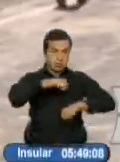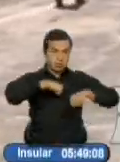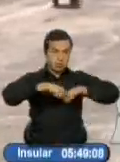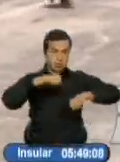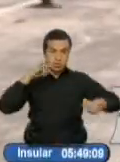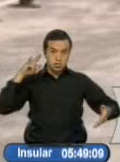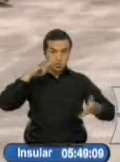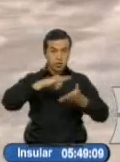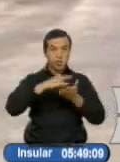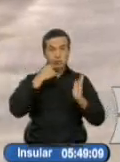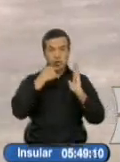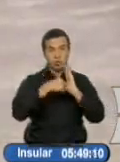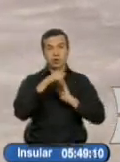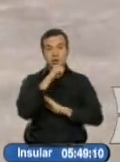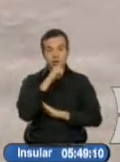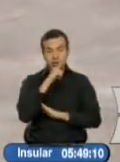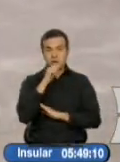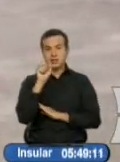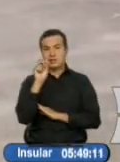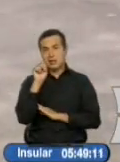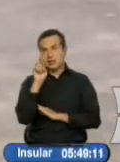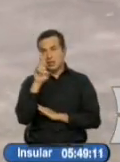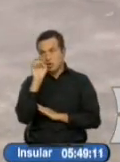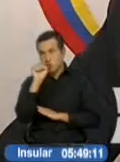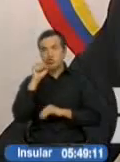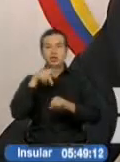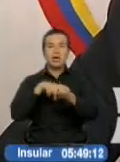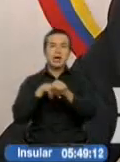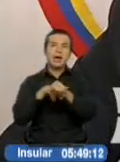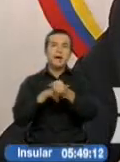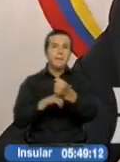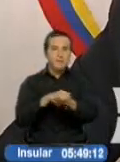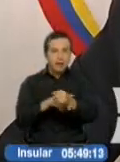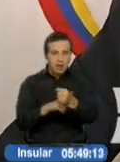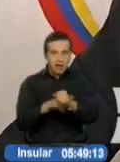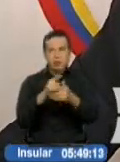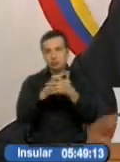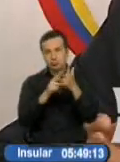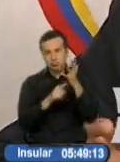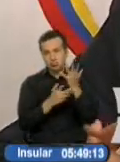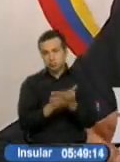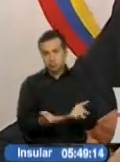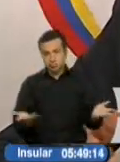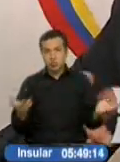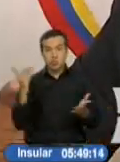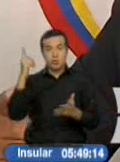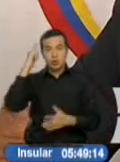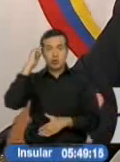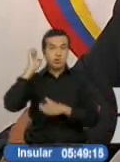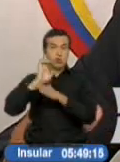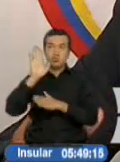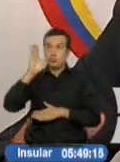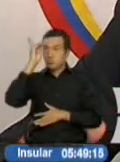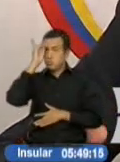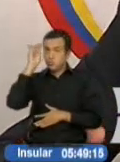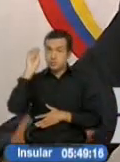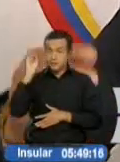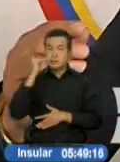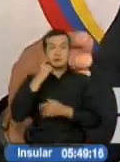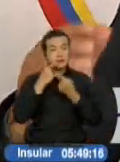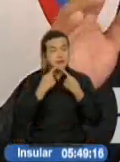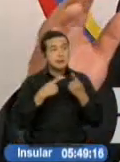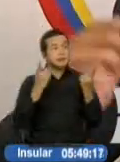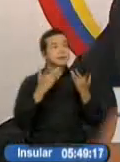de los aeropuertos como La Tacunga, Santa Rosa, Macas, etc. Dos figuras está. El gobierno nacional tiene que tomar la decisión en el sentido de decir